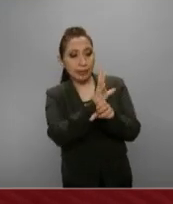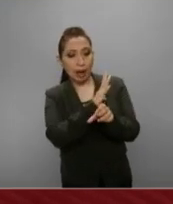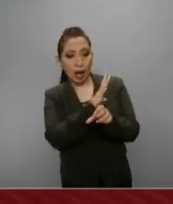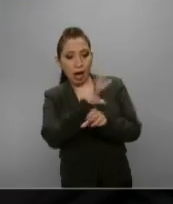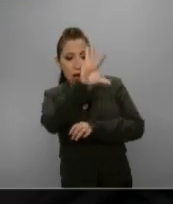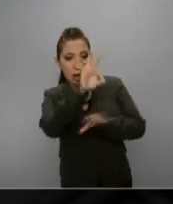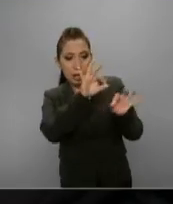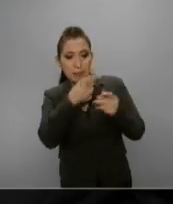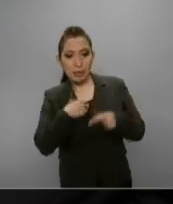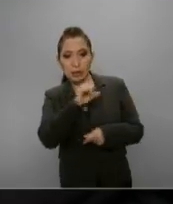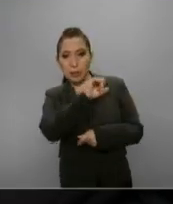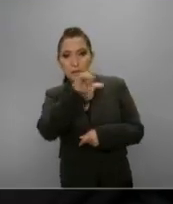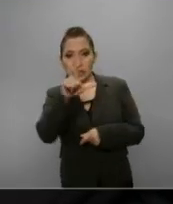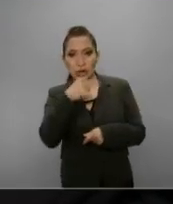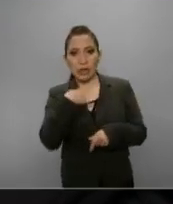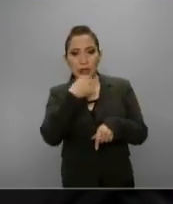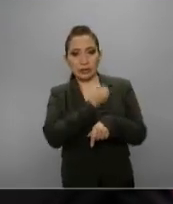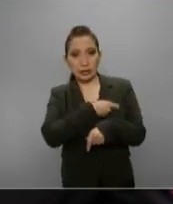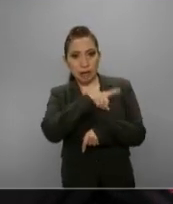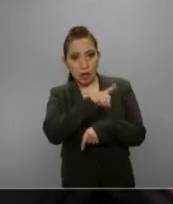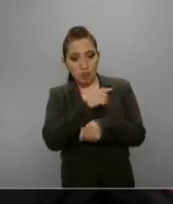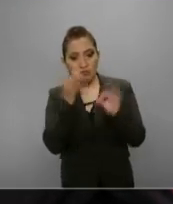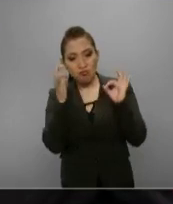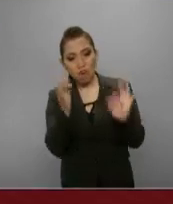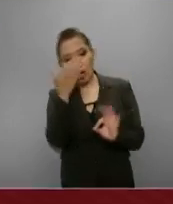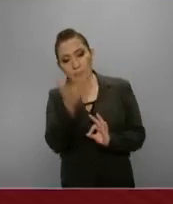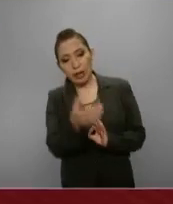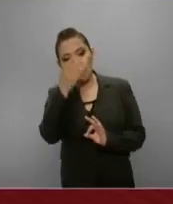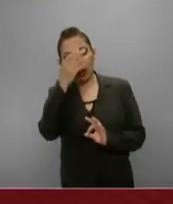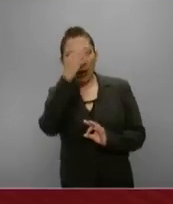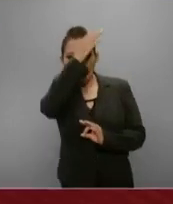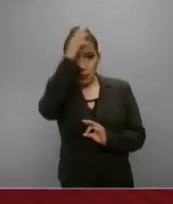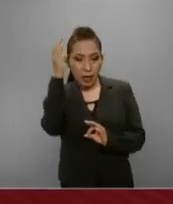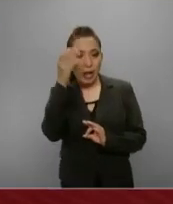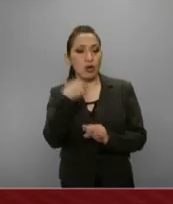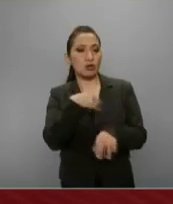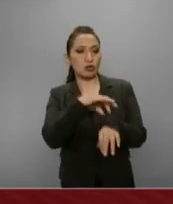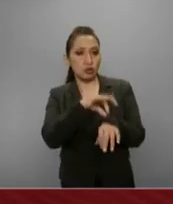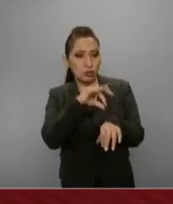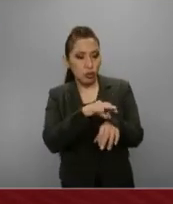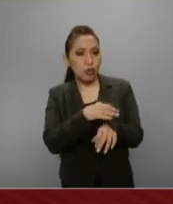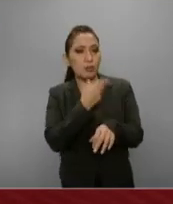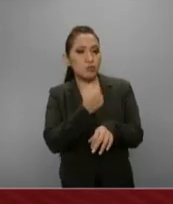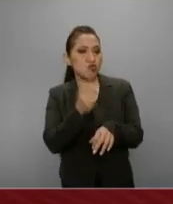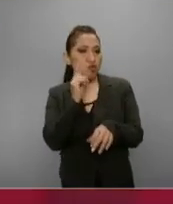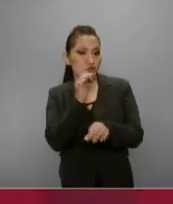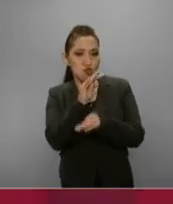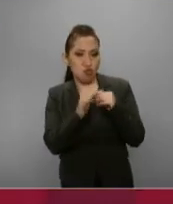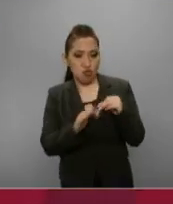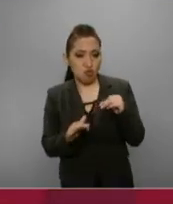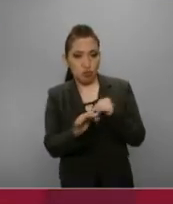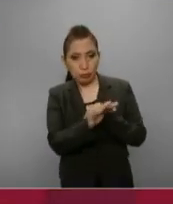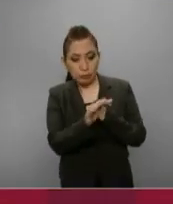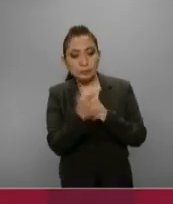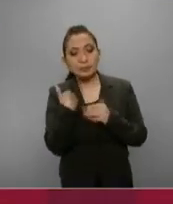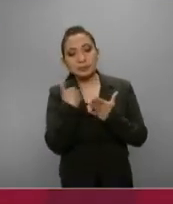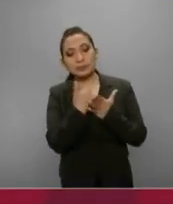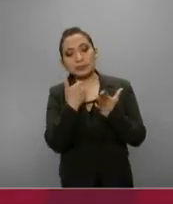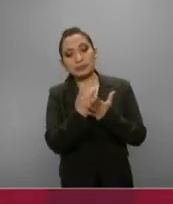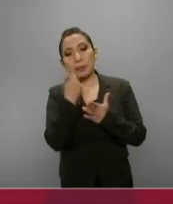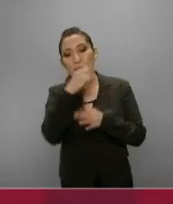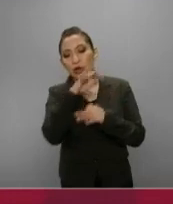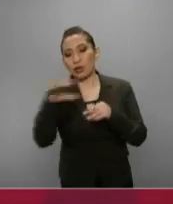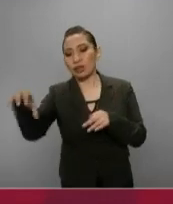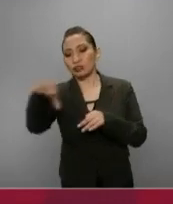que existan los profesionales de la salud, enfermeras, enfermeros, médicas, médicos, etcétera,